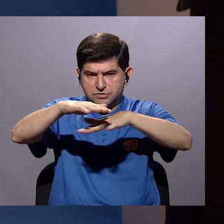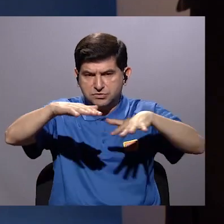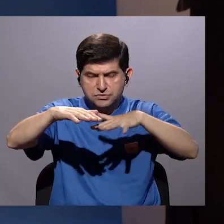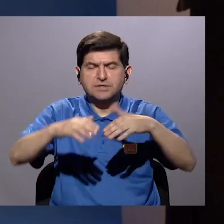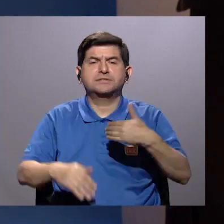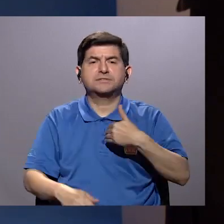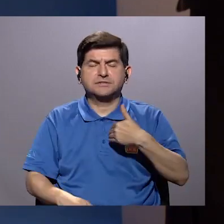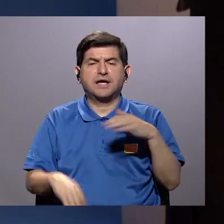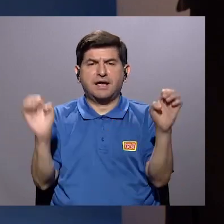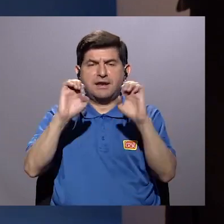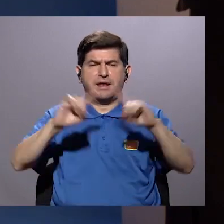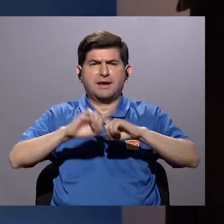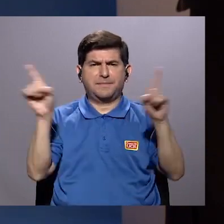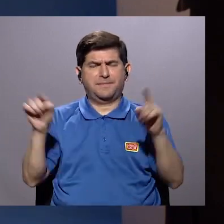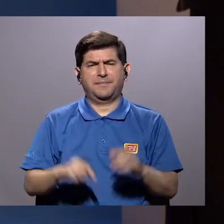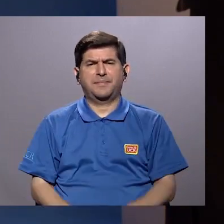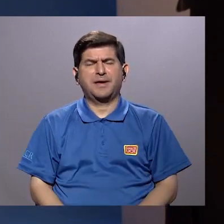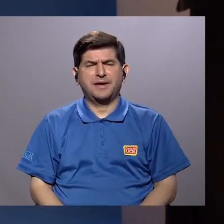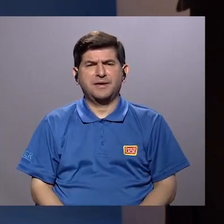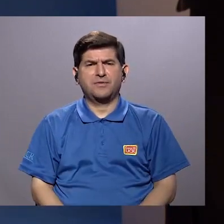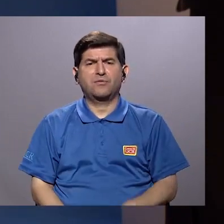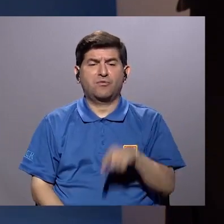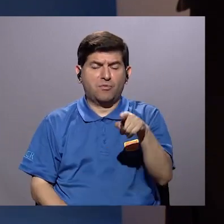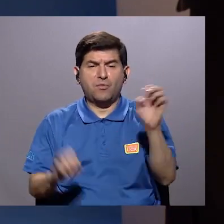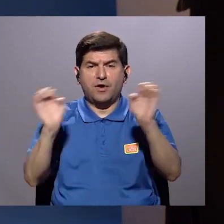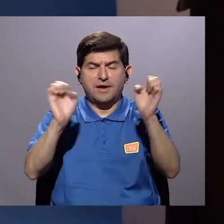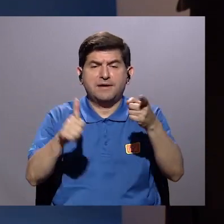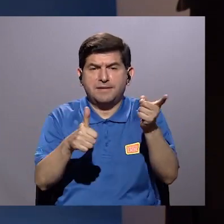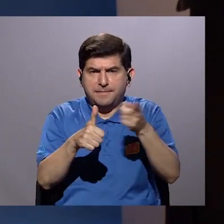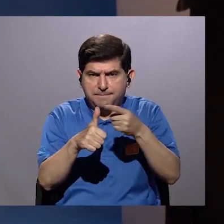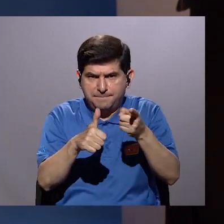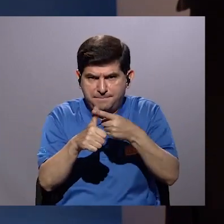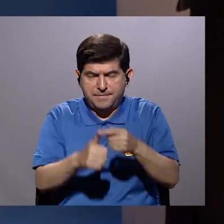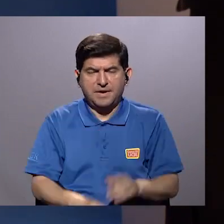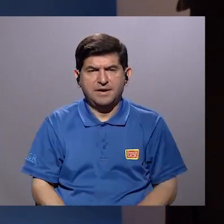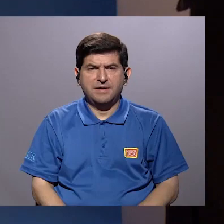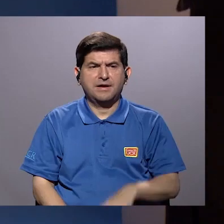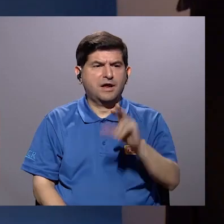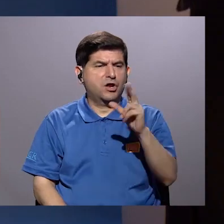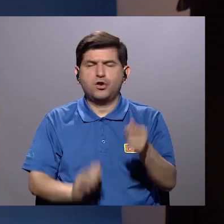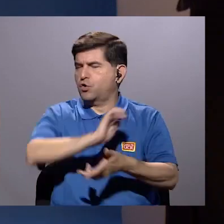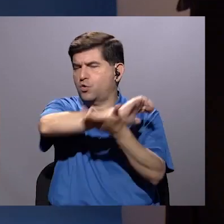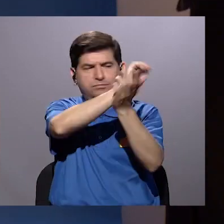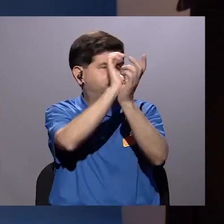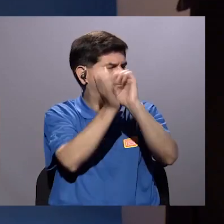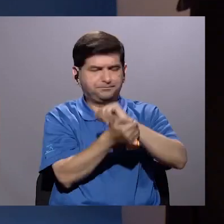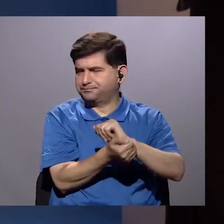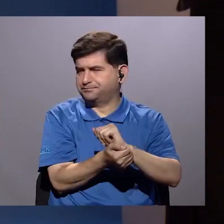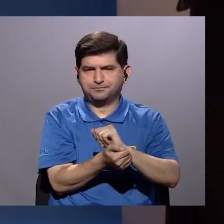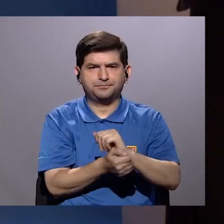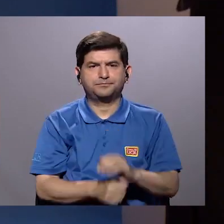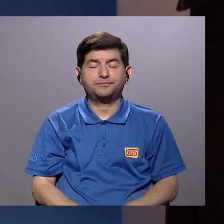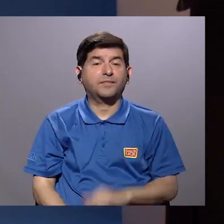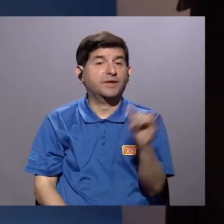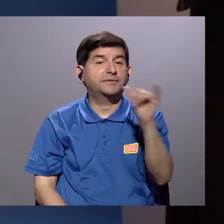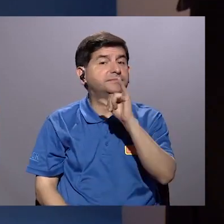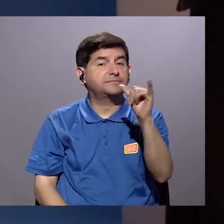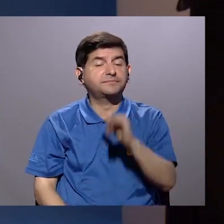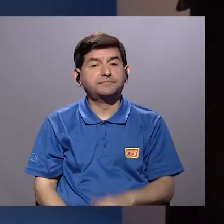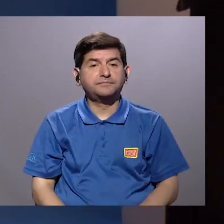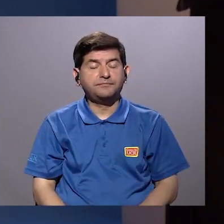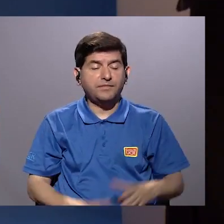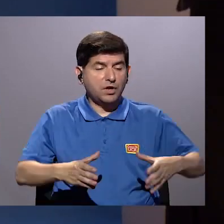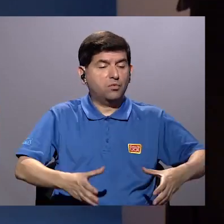energía, pero también como un recurso de energía primaria, que es una energía que todavía no ha sido transformada. ¿Verdad? También tenemos tanques